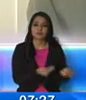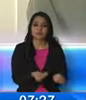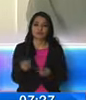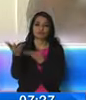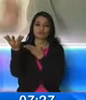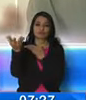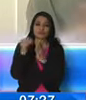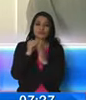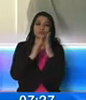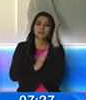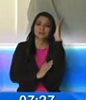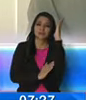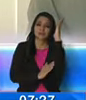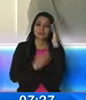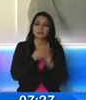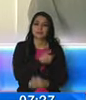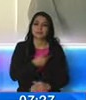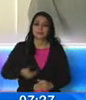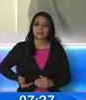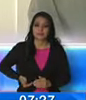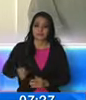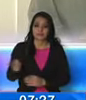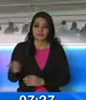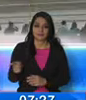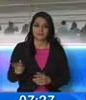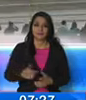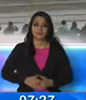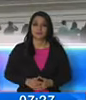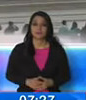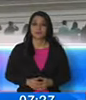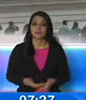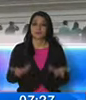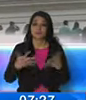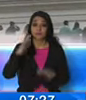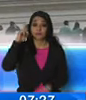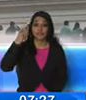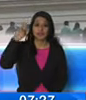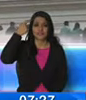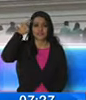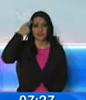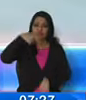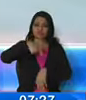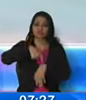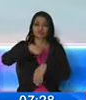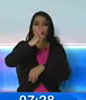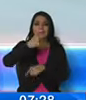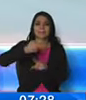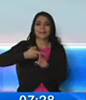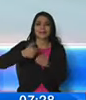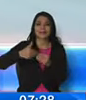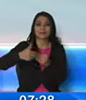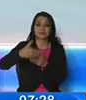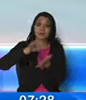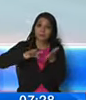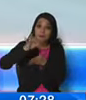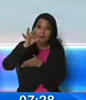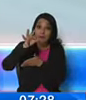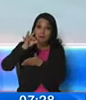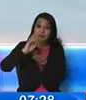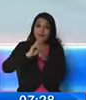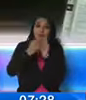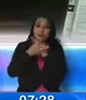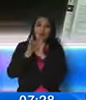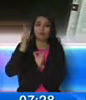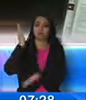el proyecto a la Presidencia de la República. Luego el Ejecutivo tendrá aproximadamente un mes para aprobar o vetar las